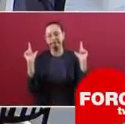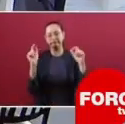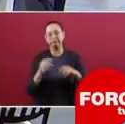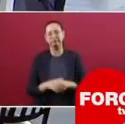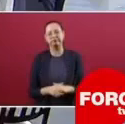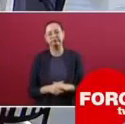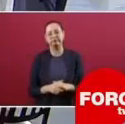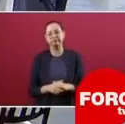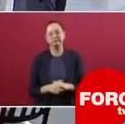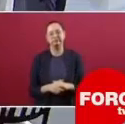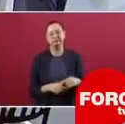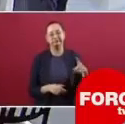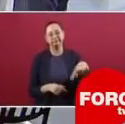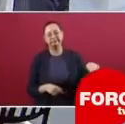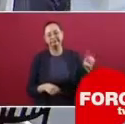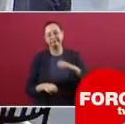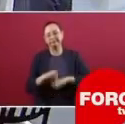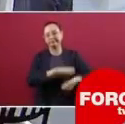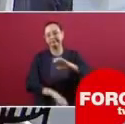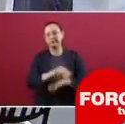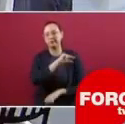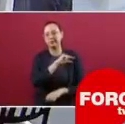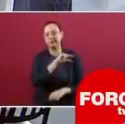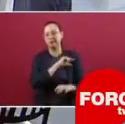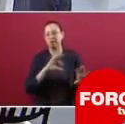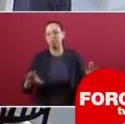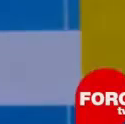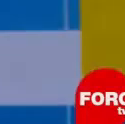a empresas particulares.